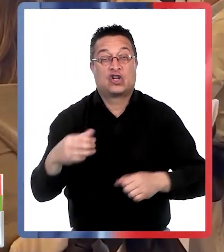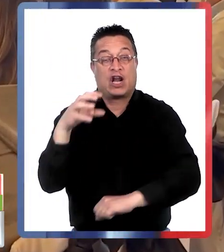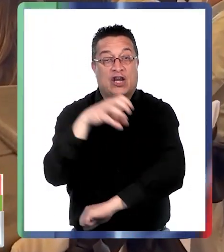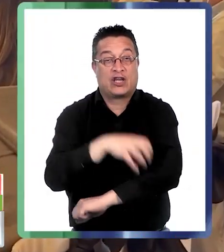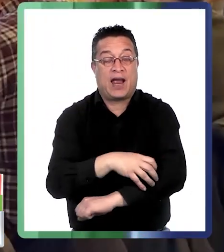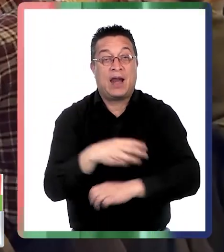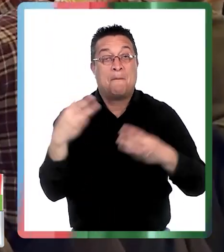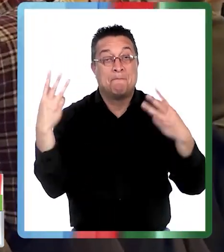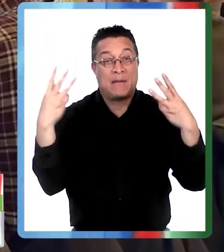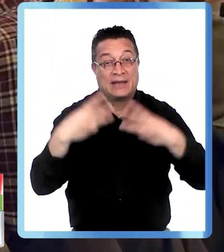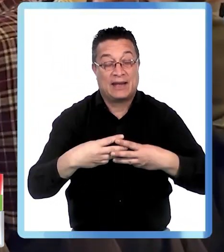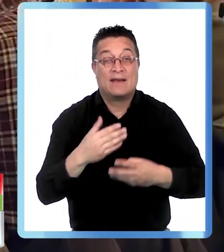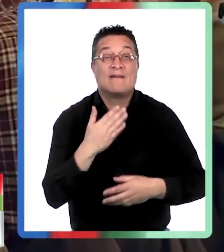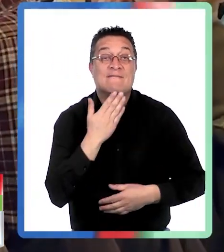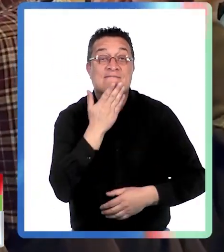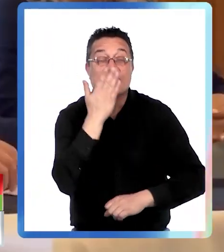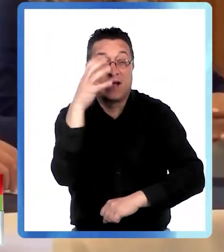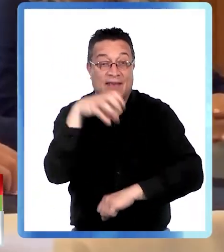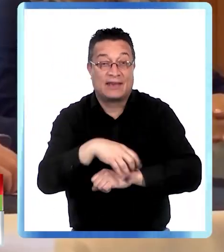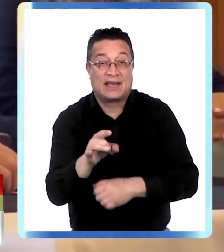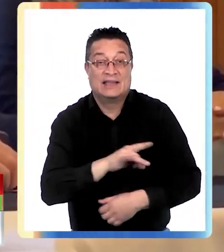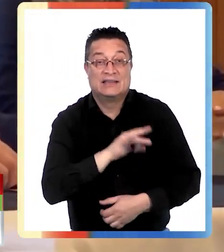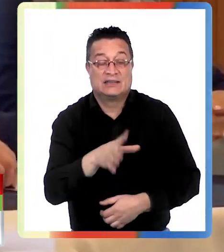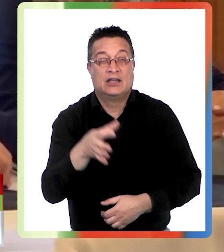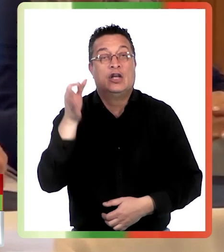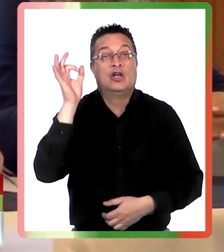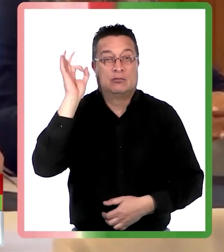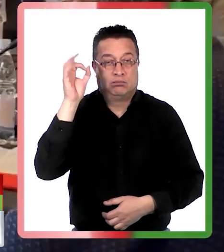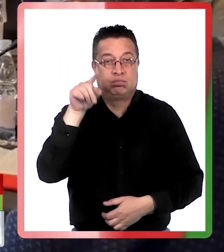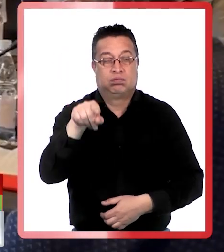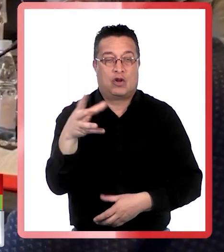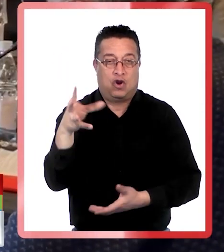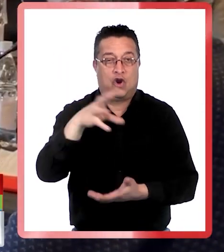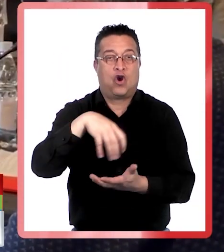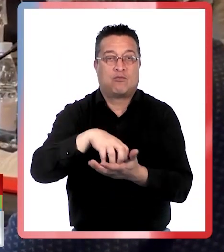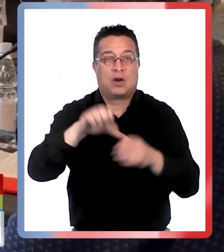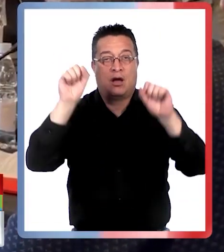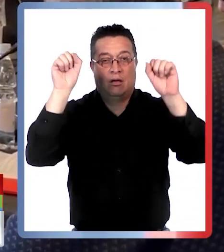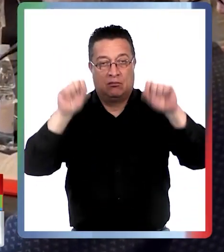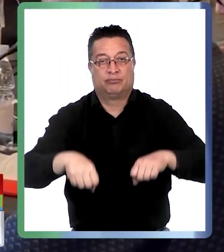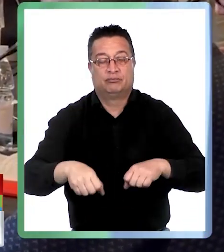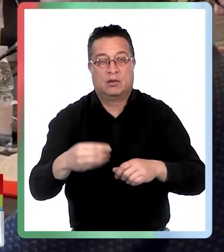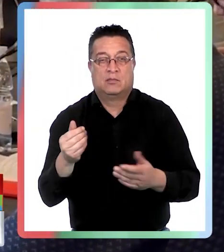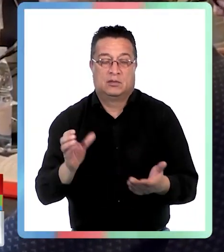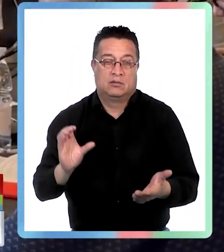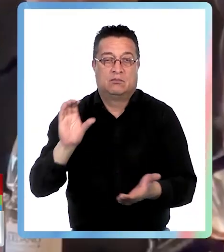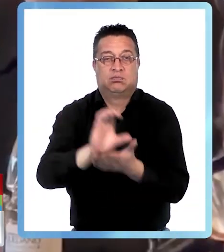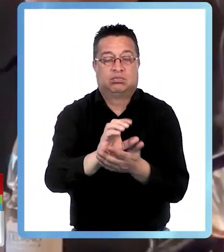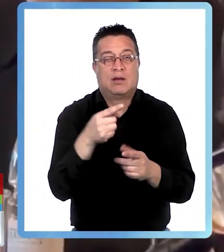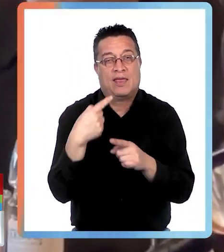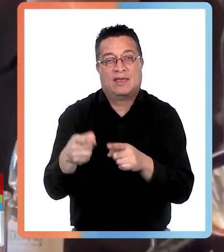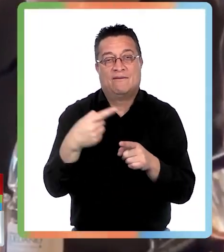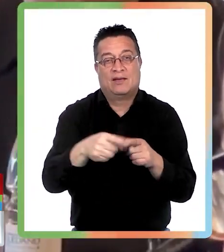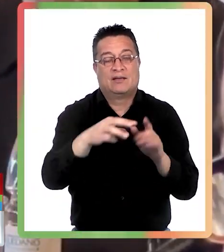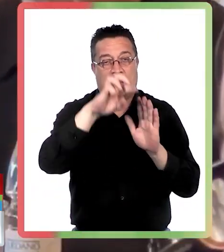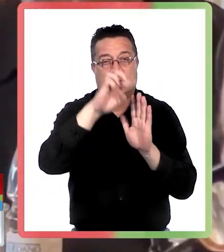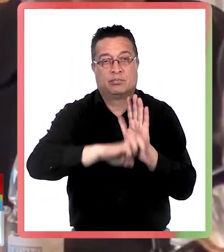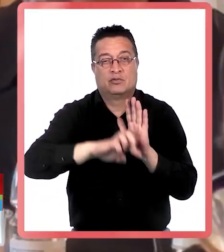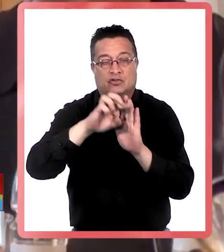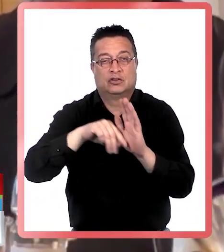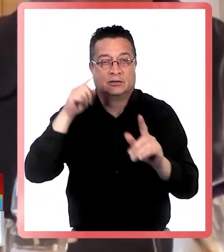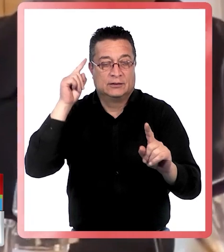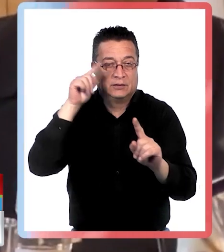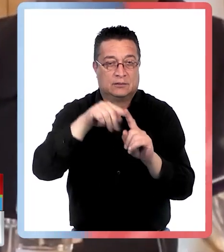el consejo Regional de Magallanes y la antártica chilena sesionó en dicha comuna aprobando importantes recursos para diferentes